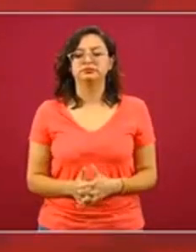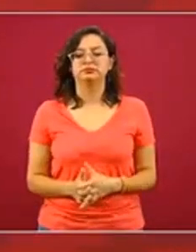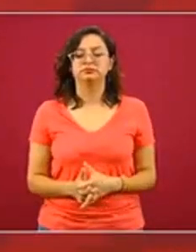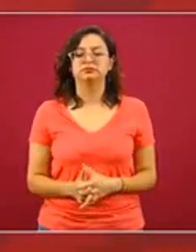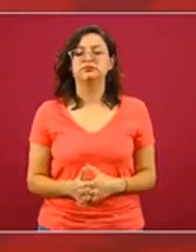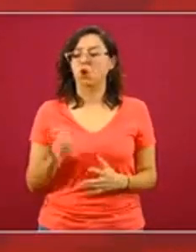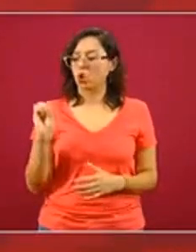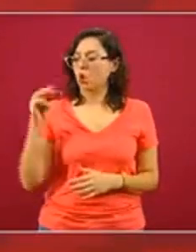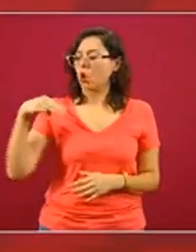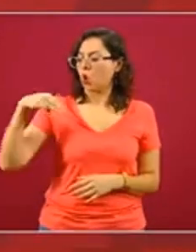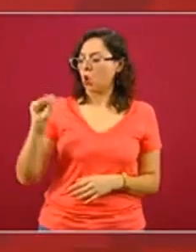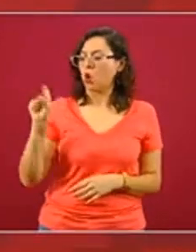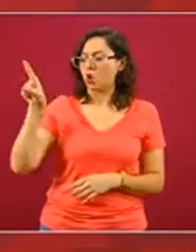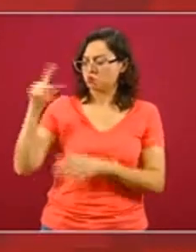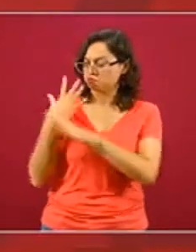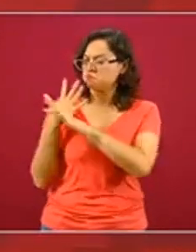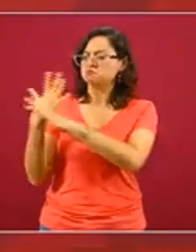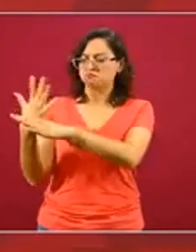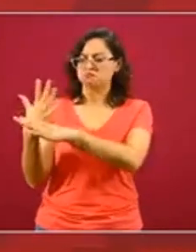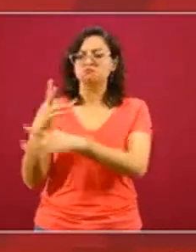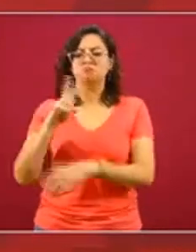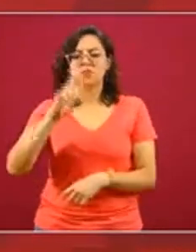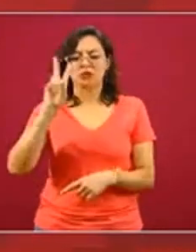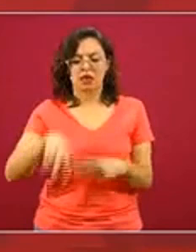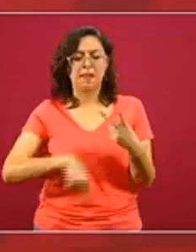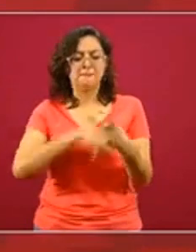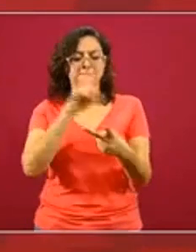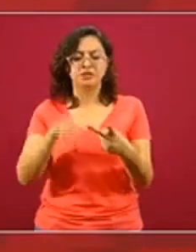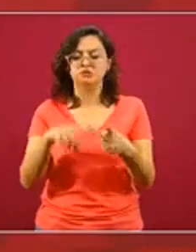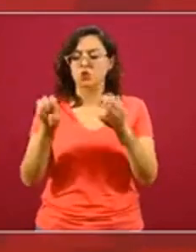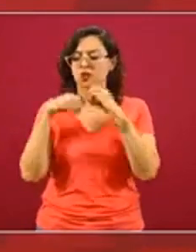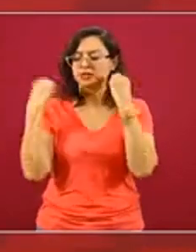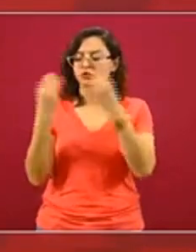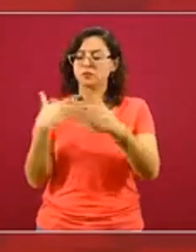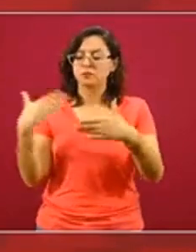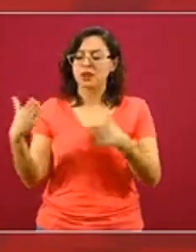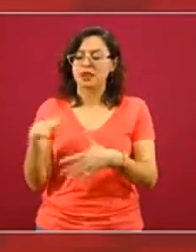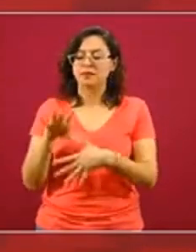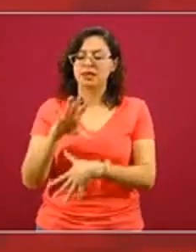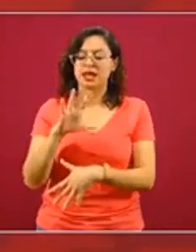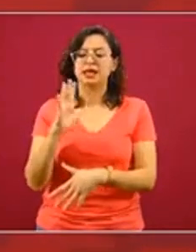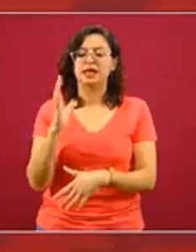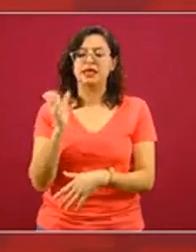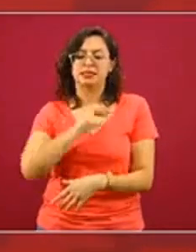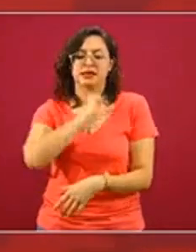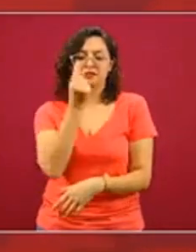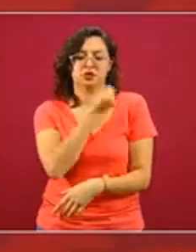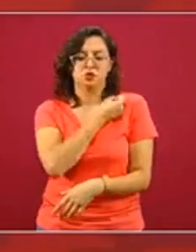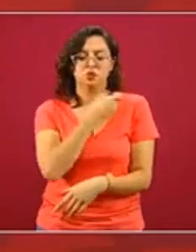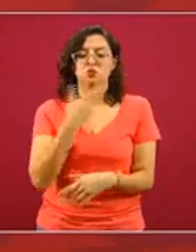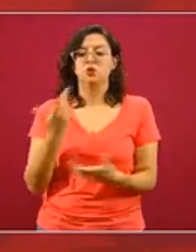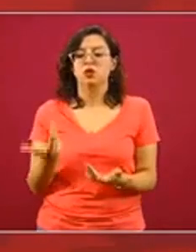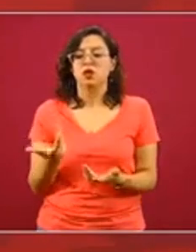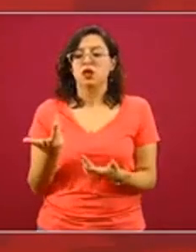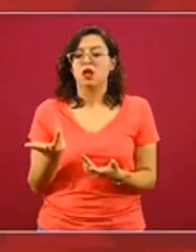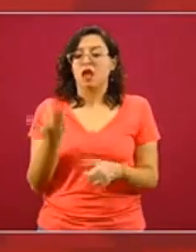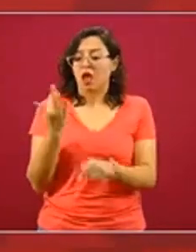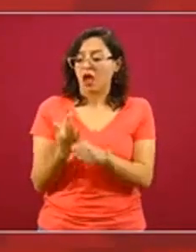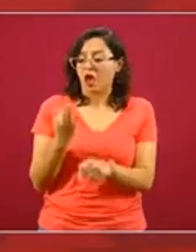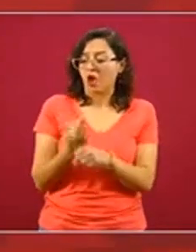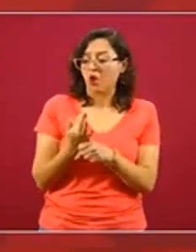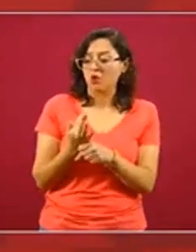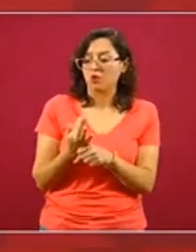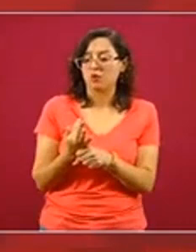la Organización Mundial de la Salud y la Organización Panamericana de la Salud que es muy importante que en este momento que estamos